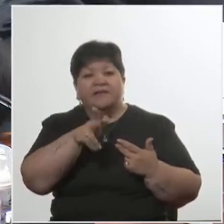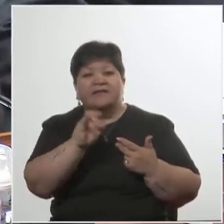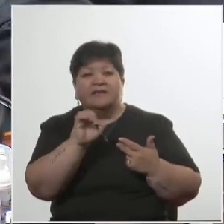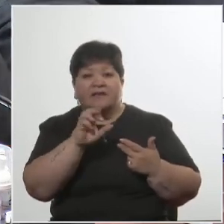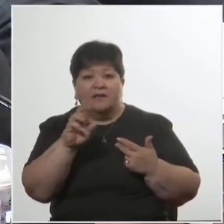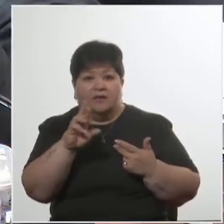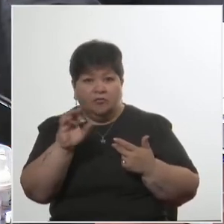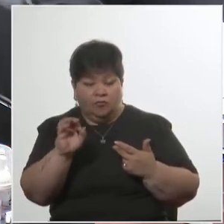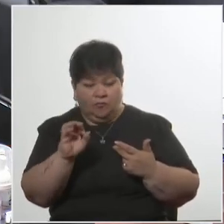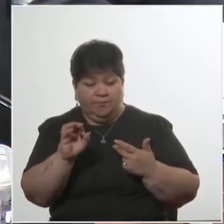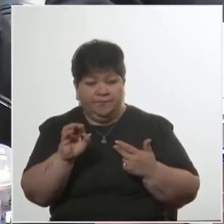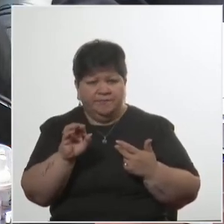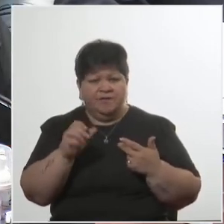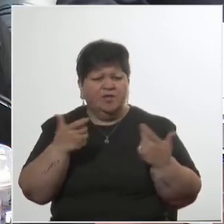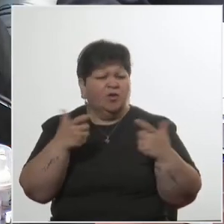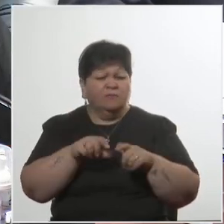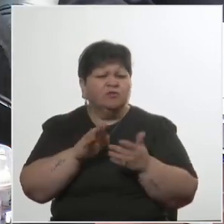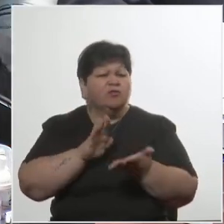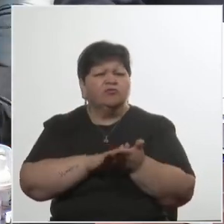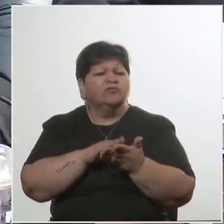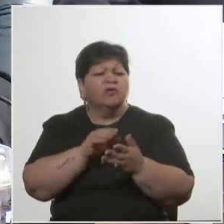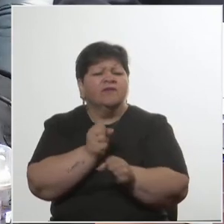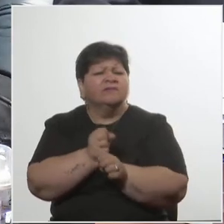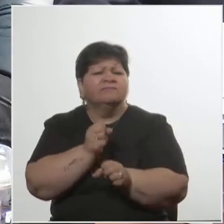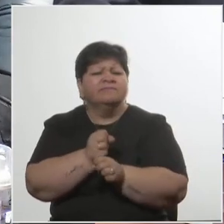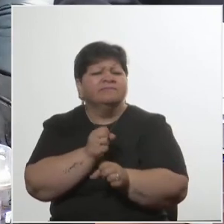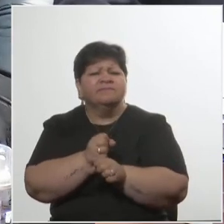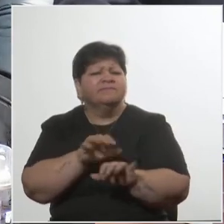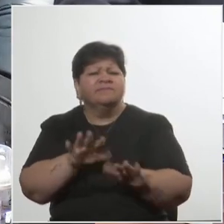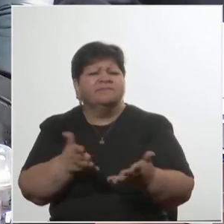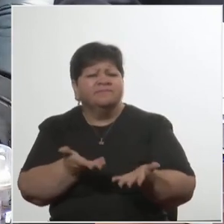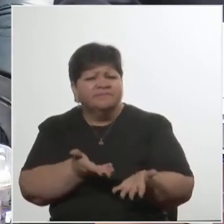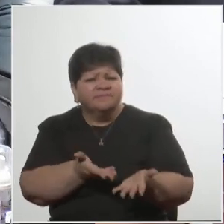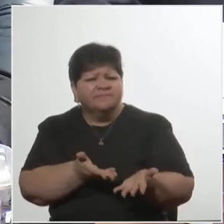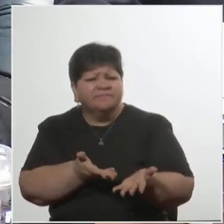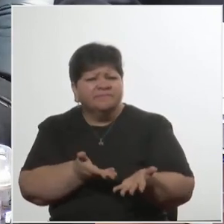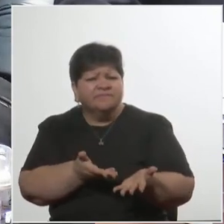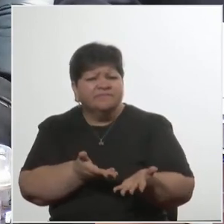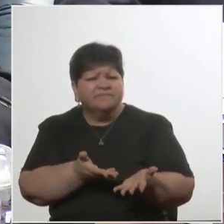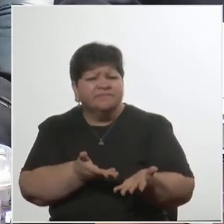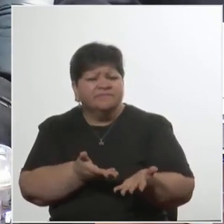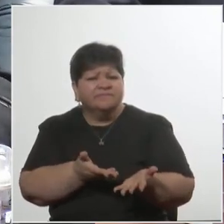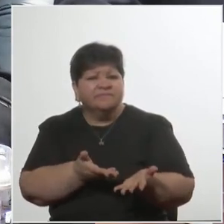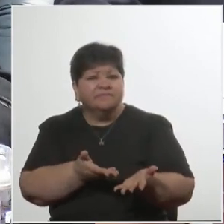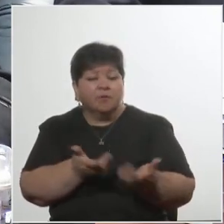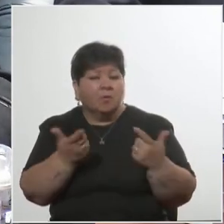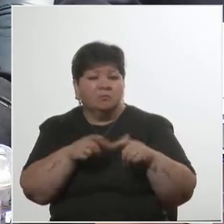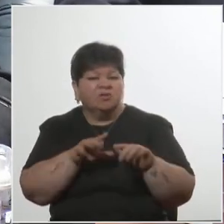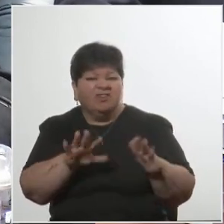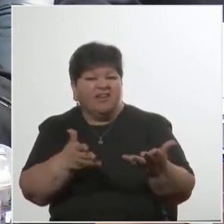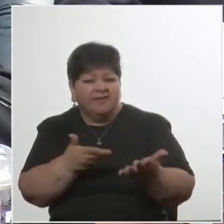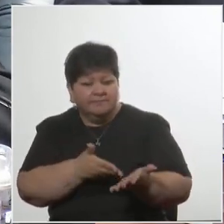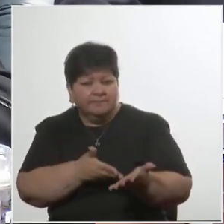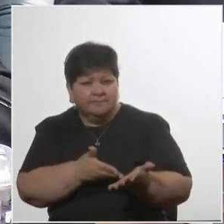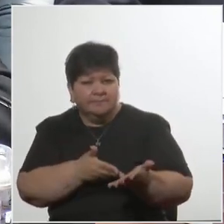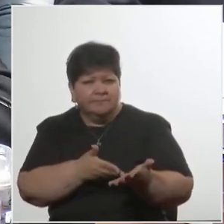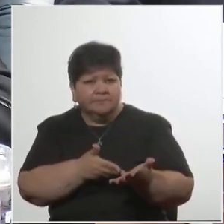esa comisión sobre qué trataba porque vamos a ver de qué era la comisión